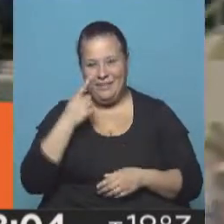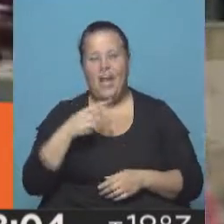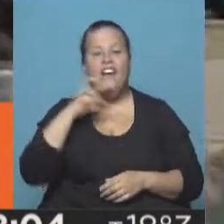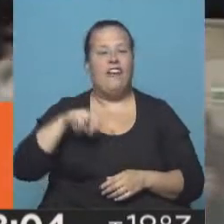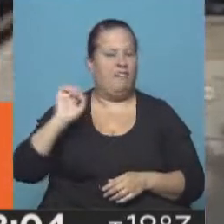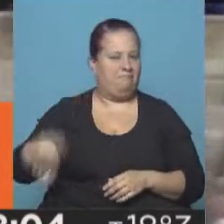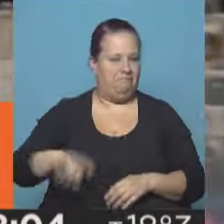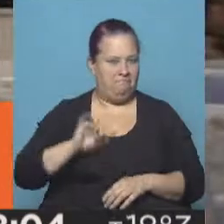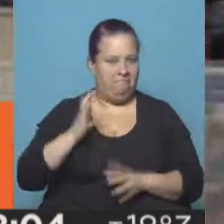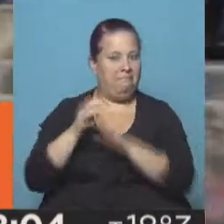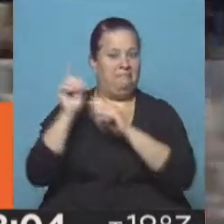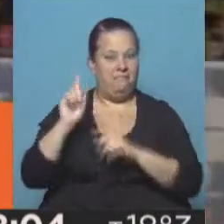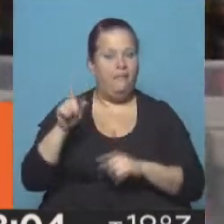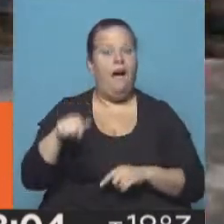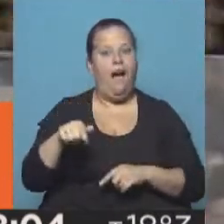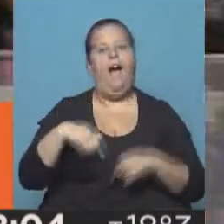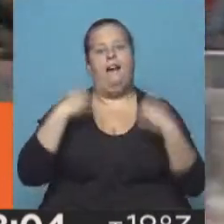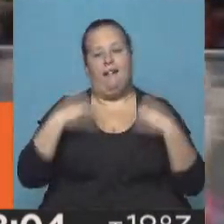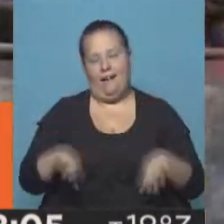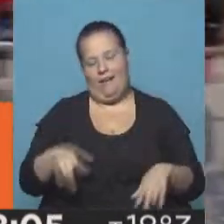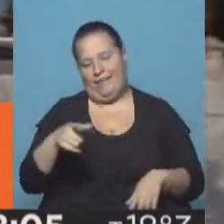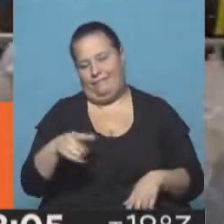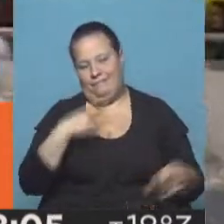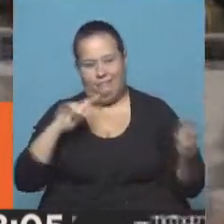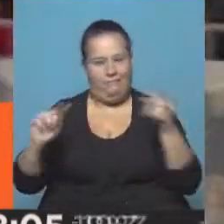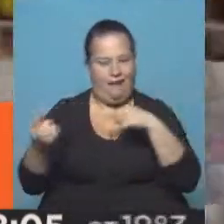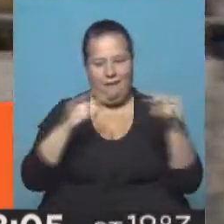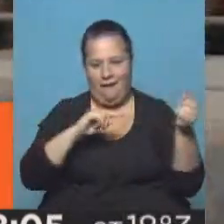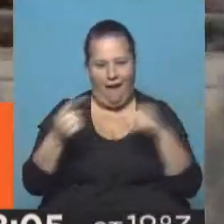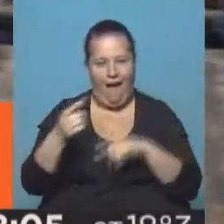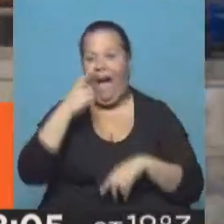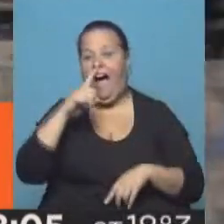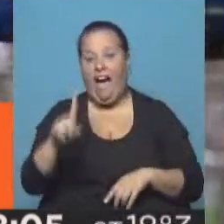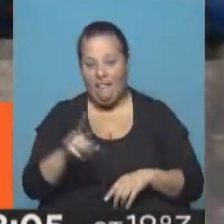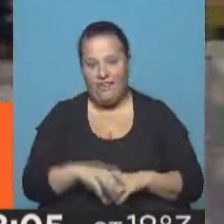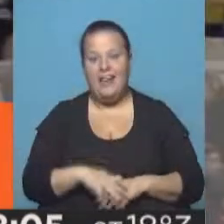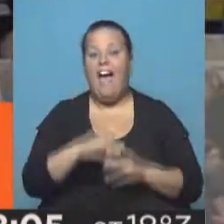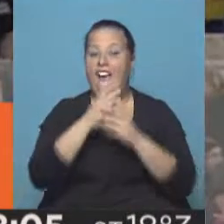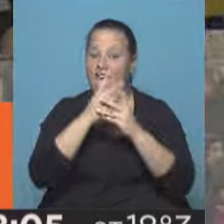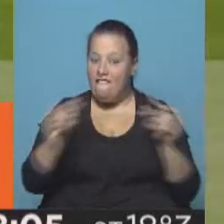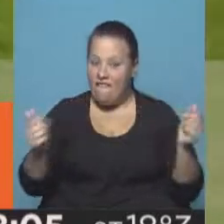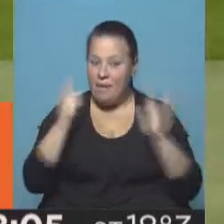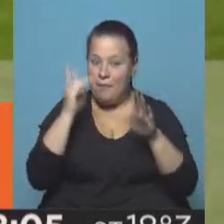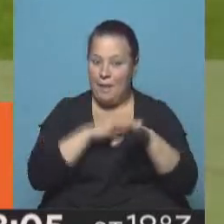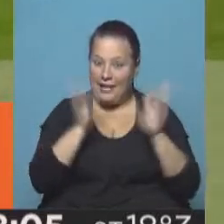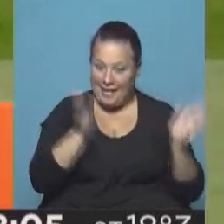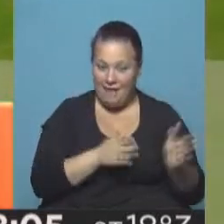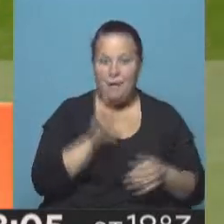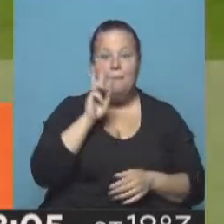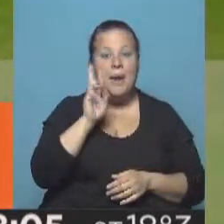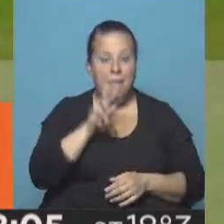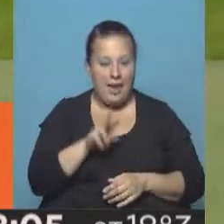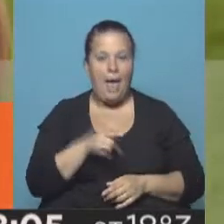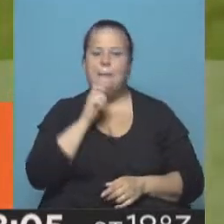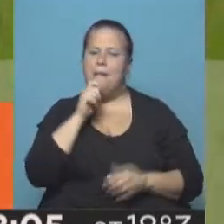no se la devuelve. Y a partir de allí comienza el diálogo entre los dos, que iba a terminar, cuando finalizaba la primera etapa, prestándole atención